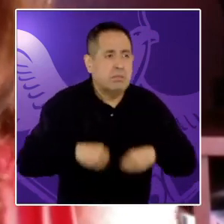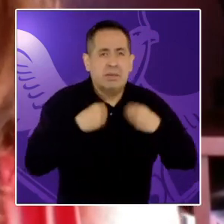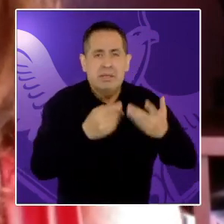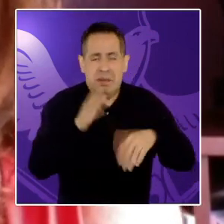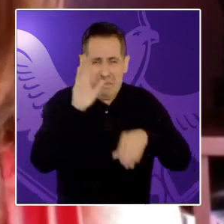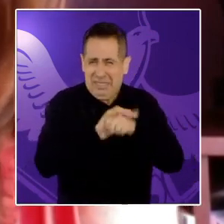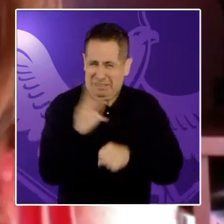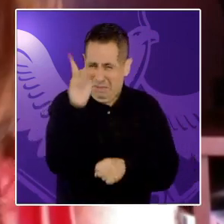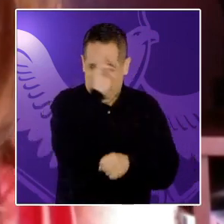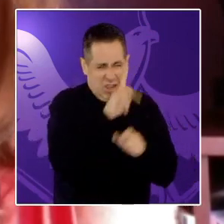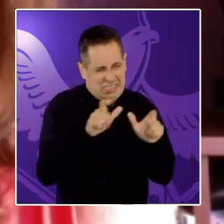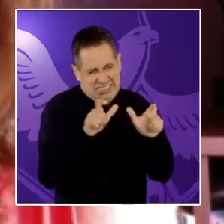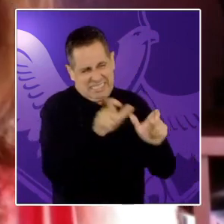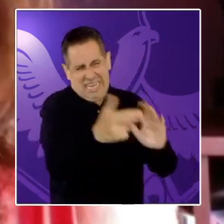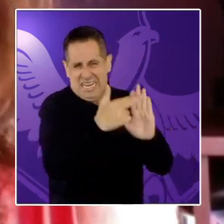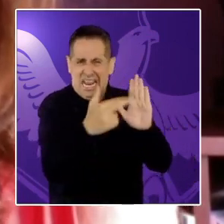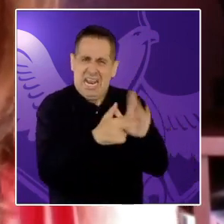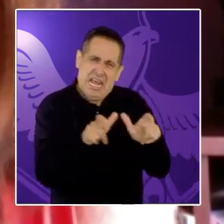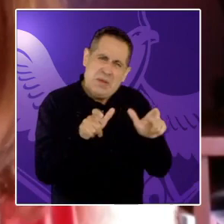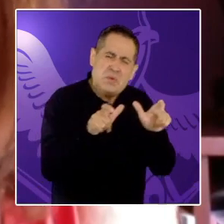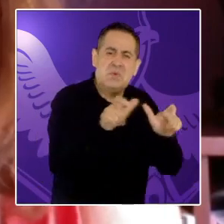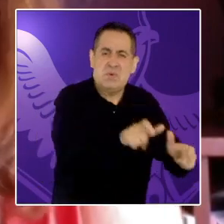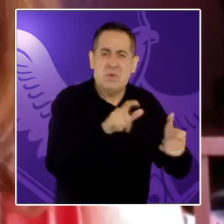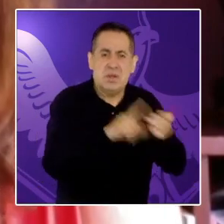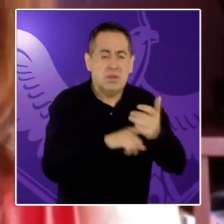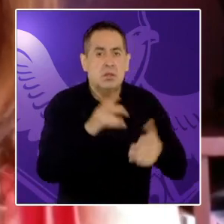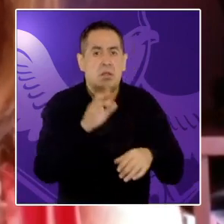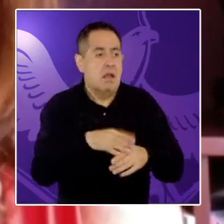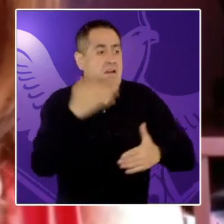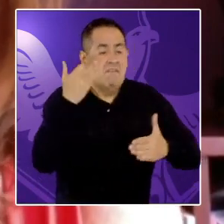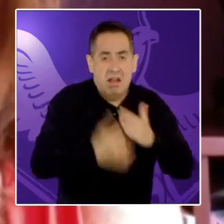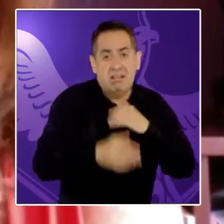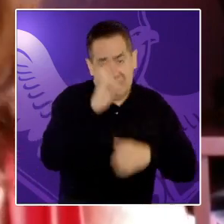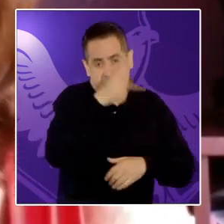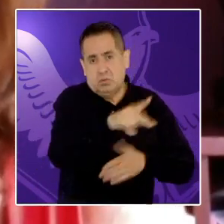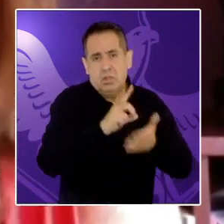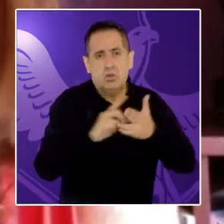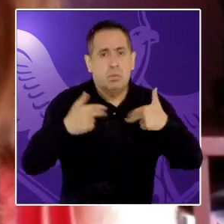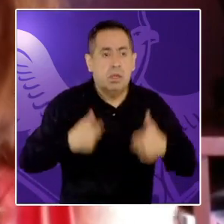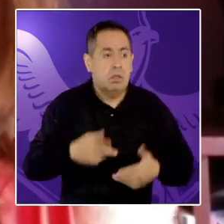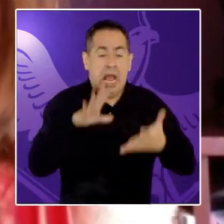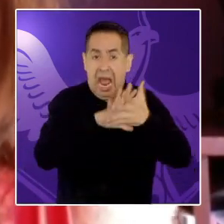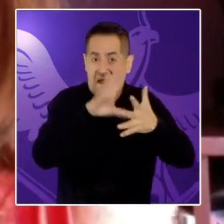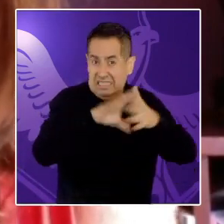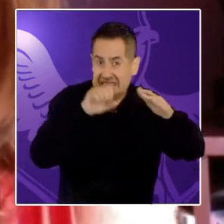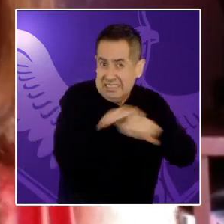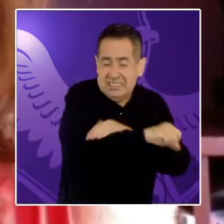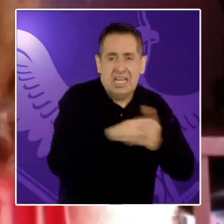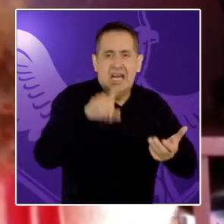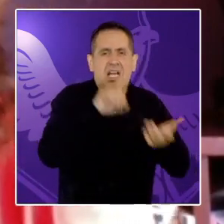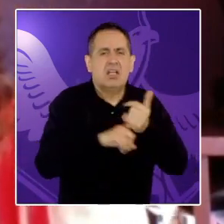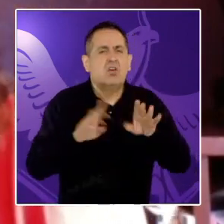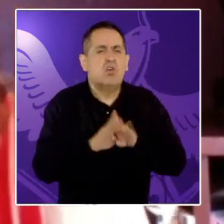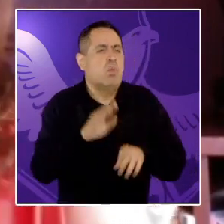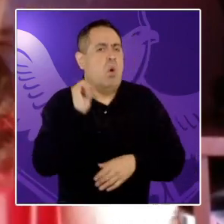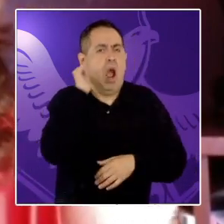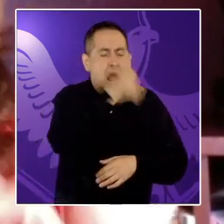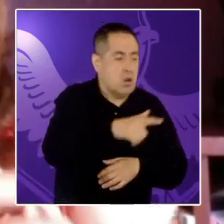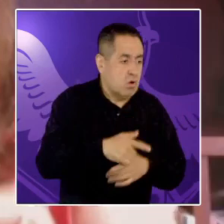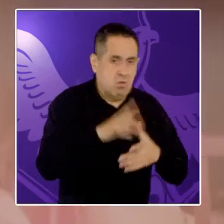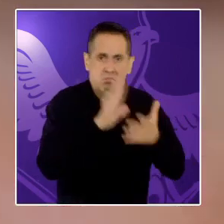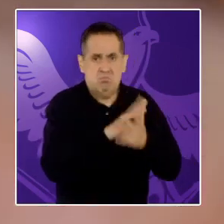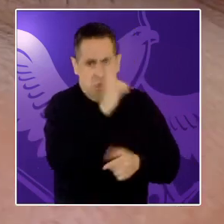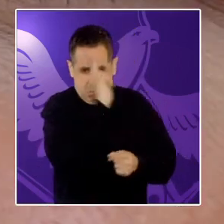un escenario de más restricciones, el cual con mucha seguridad lo van a percibir como una violación más. Las cárceles están inmersas en un sistema en el